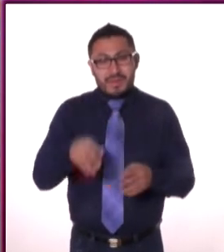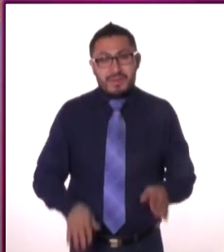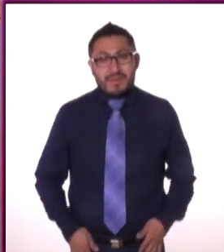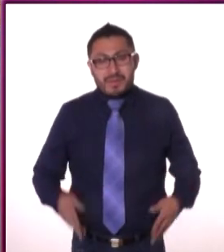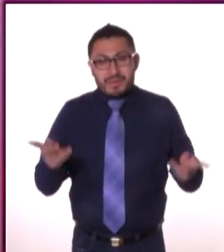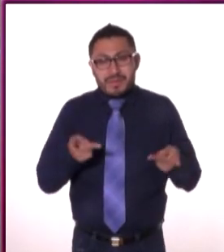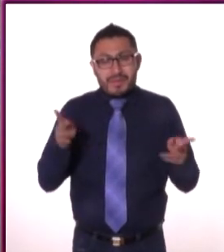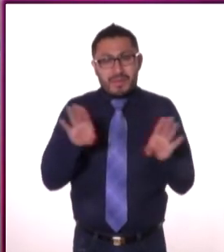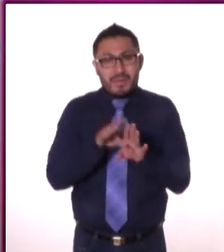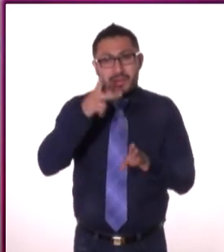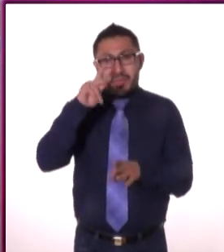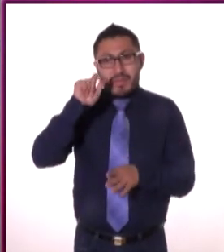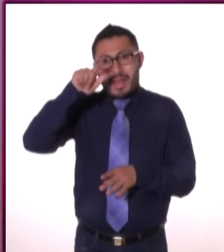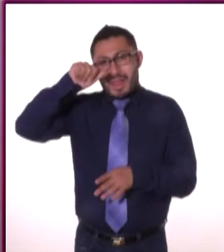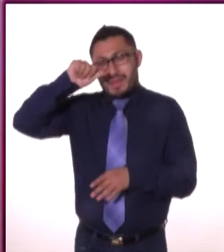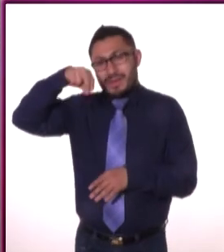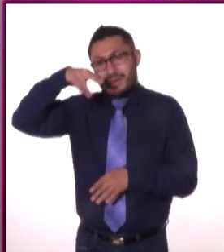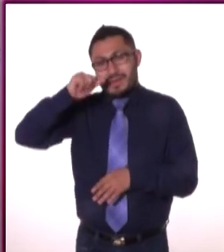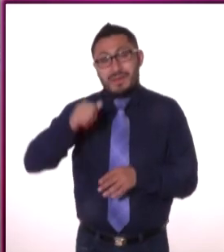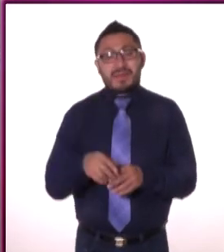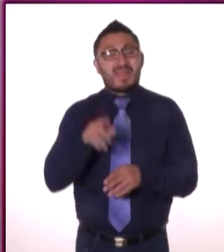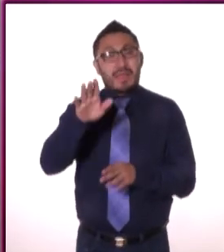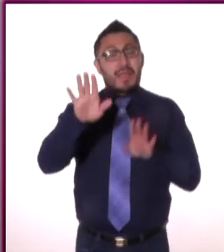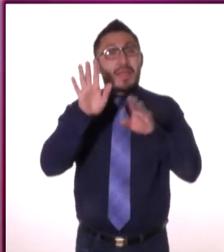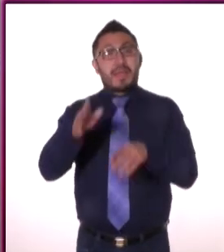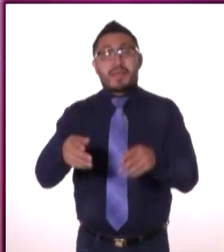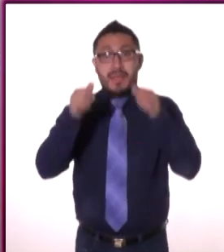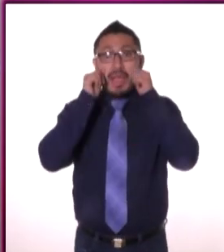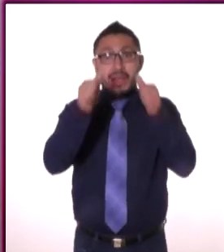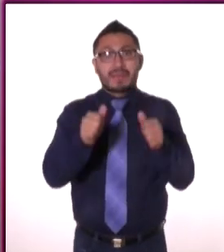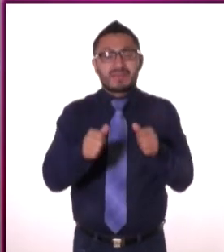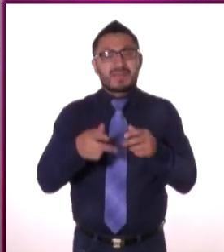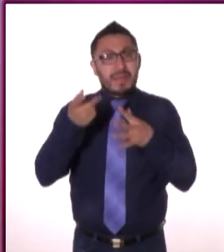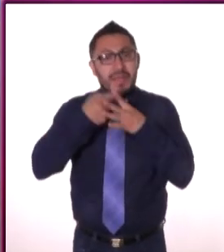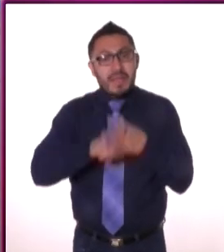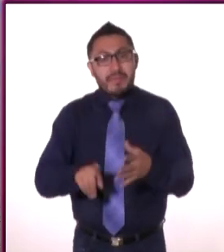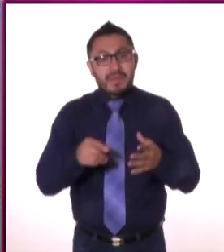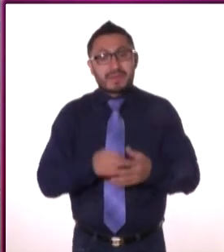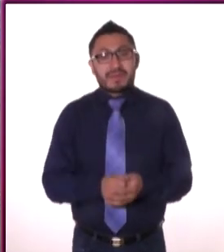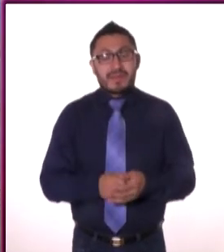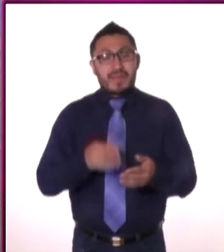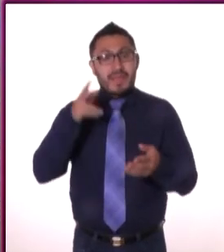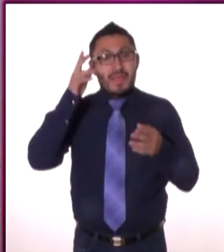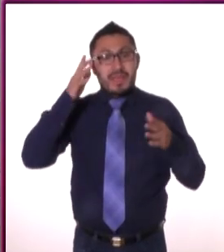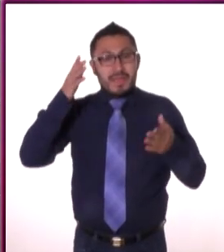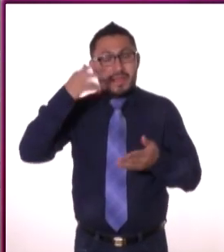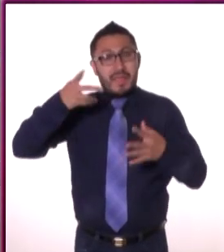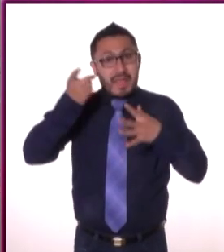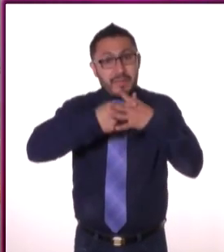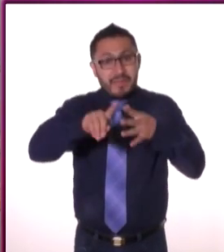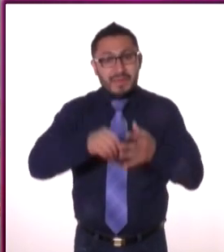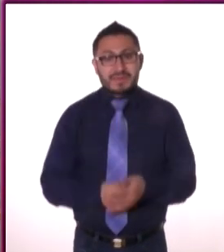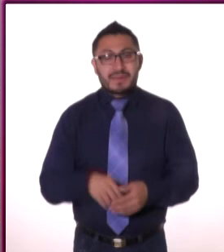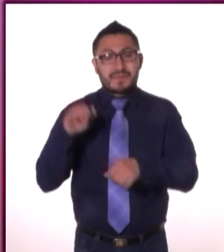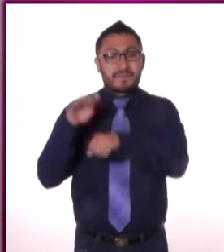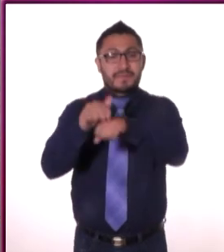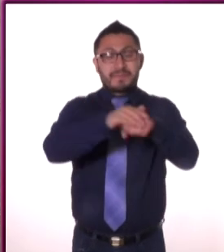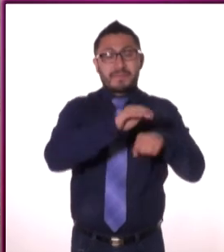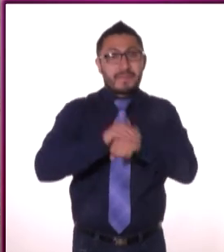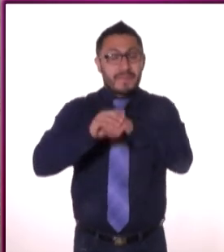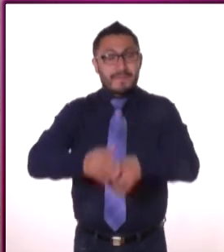pero esas son tus palancas, tus piernas te mueven, ¿no? Prevenidos, Ay, ya, corriendo Venga, sí. y